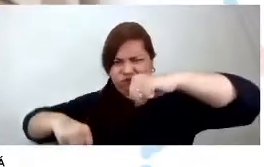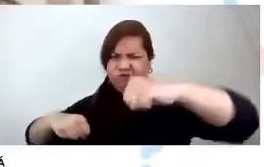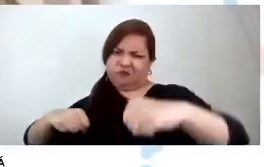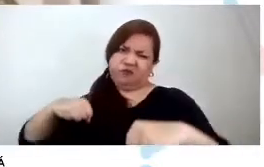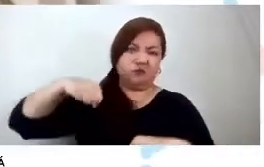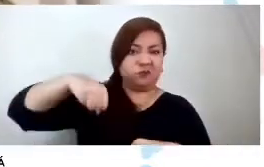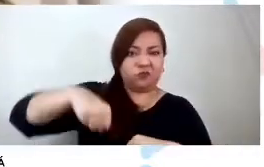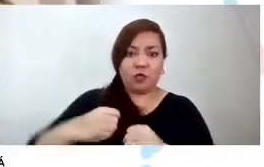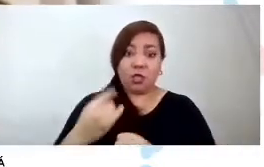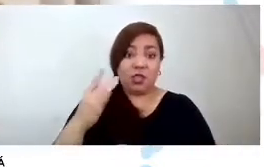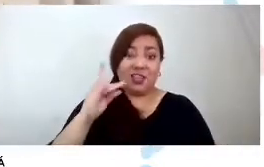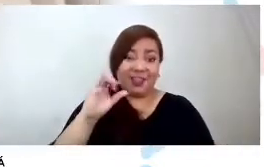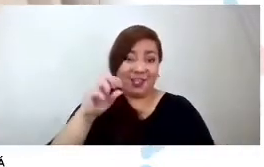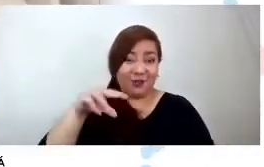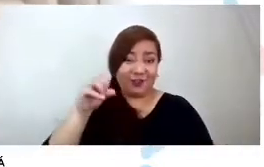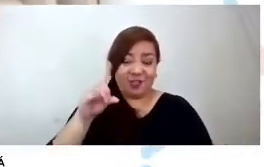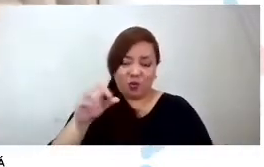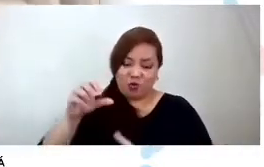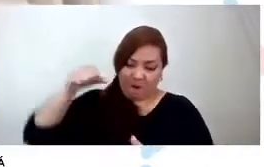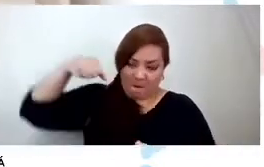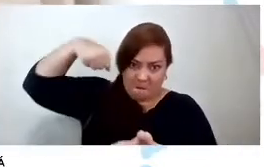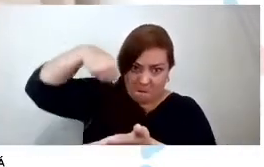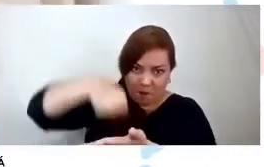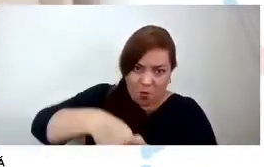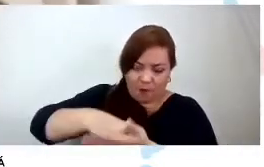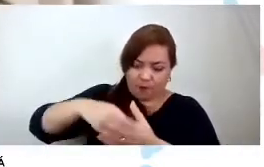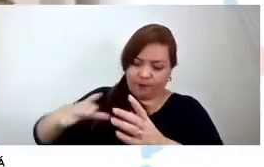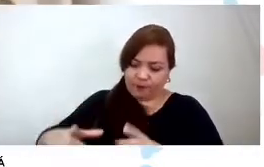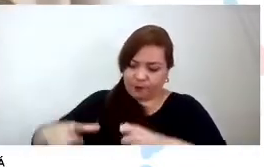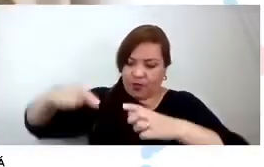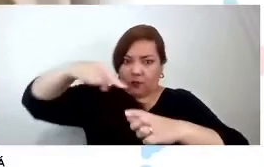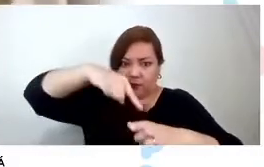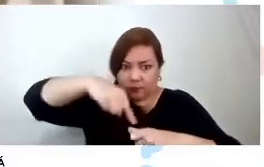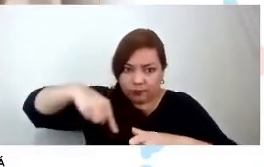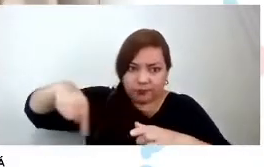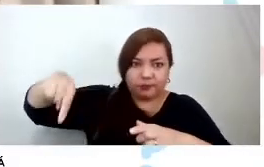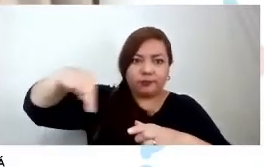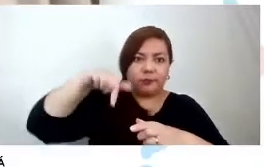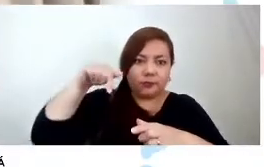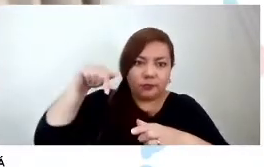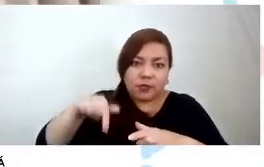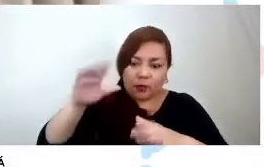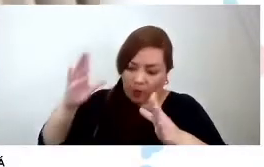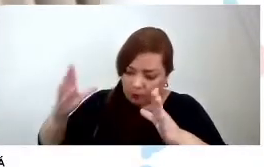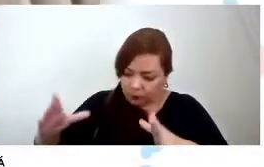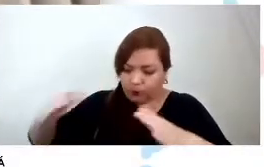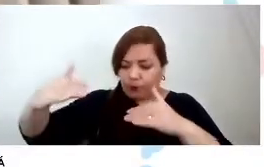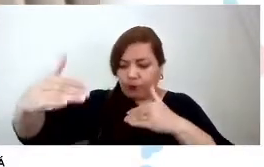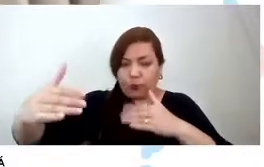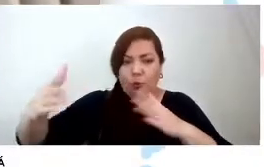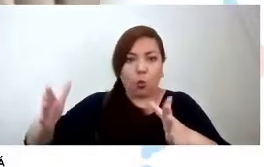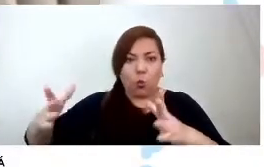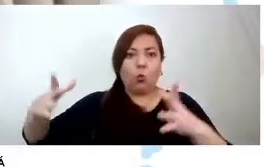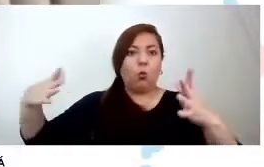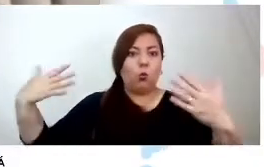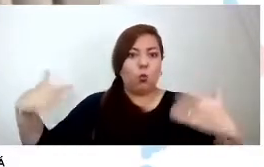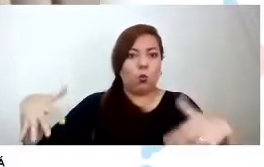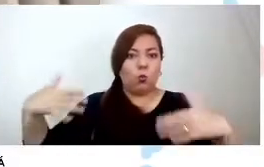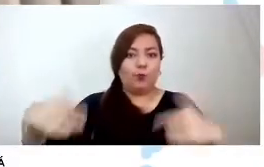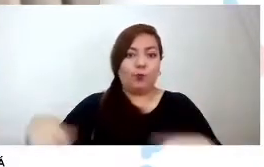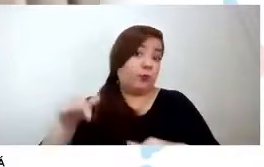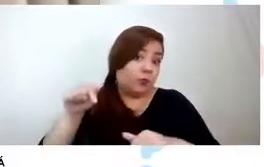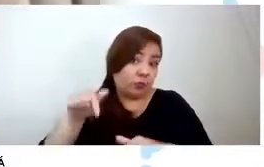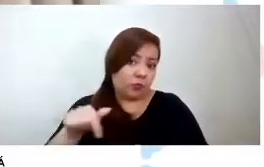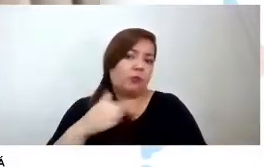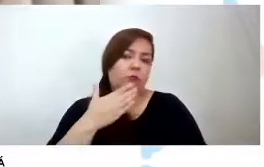sino que son la impronta o la huella, la impresión que dejó su pisada en el barro. En estos casos